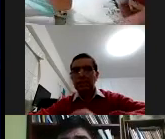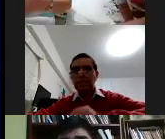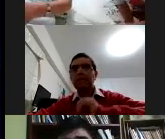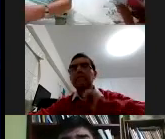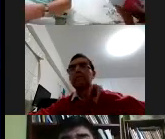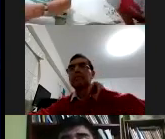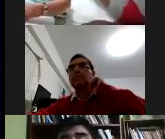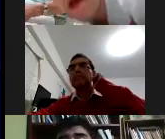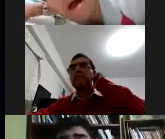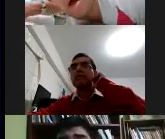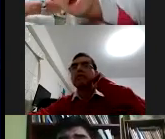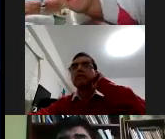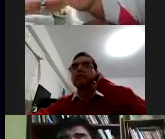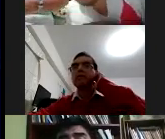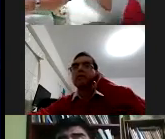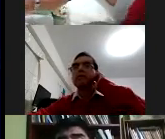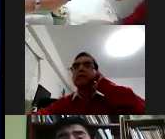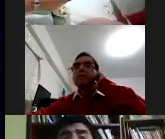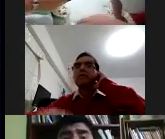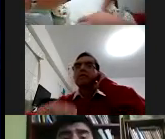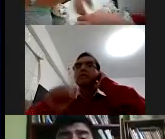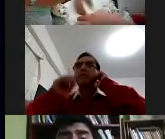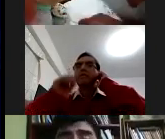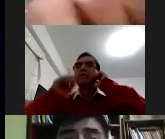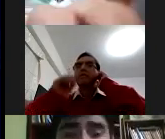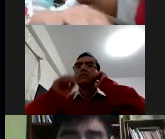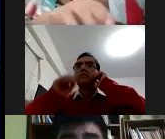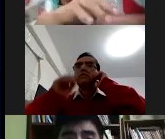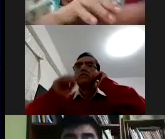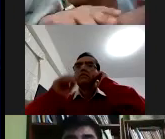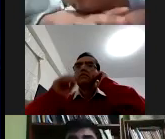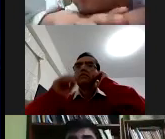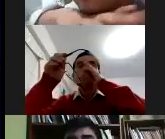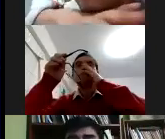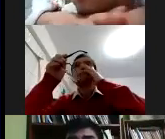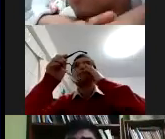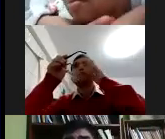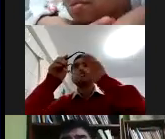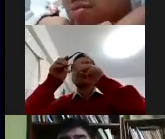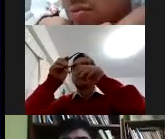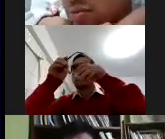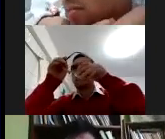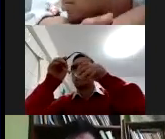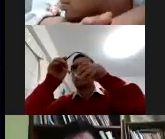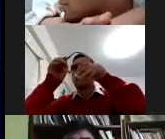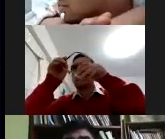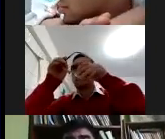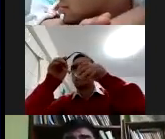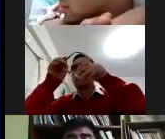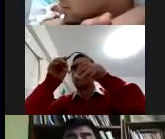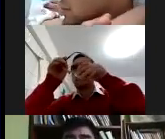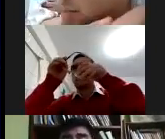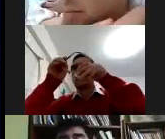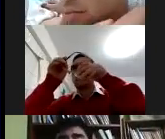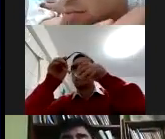Observamos también acá cómo se trabaja realmente la posición de respiración, ¿no? Llevar el aire hacia el fondo de los pulmones en